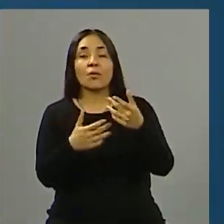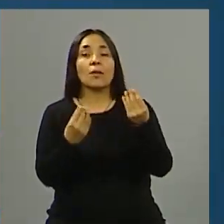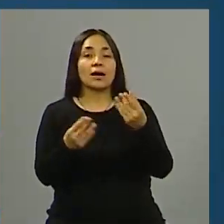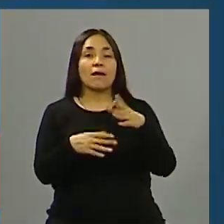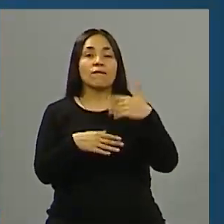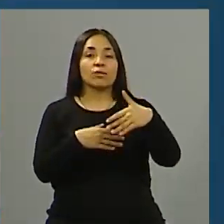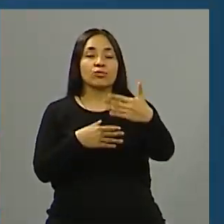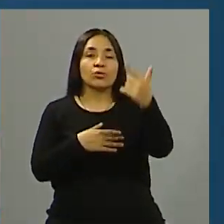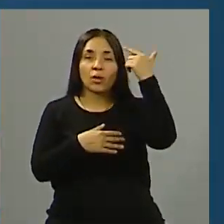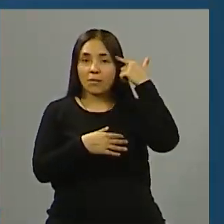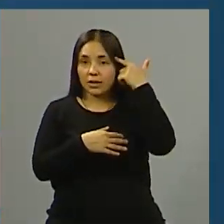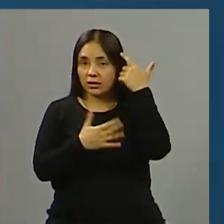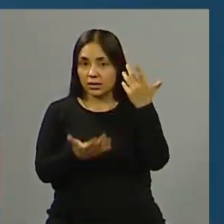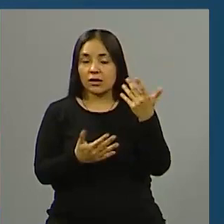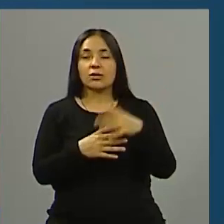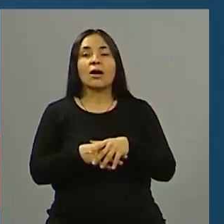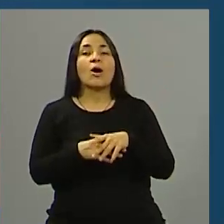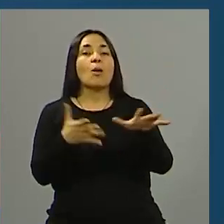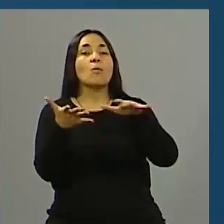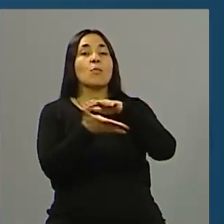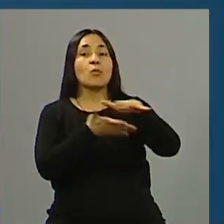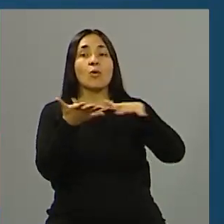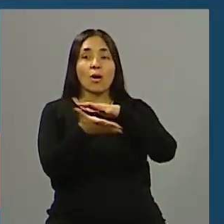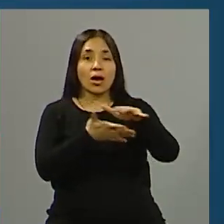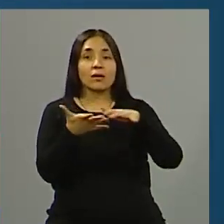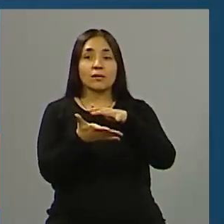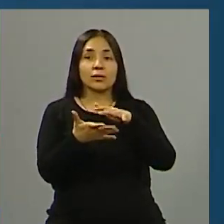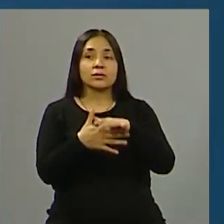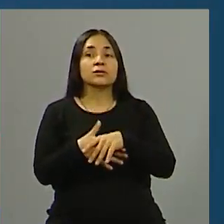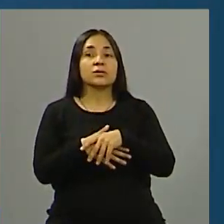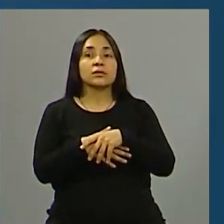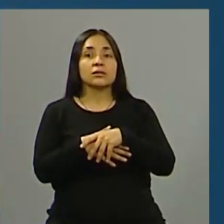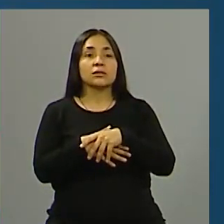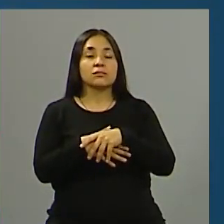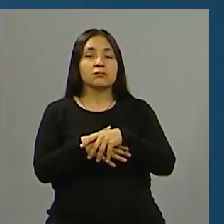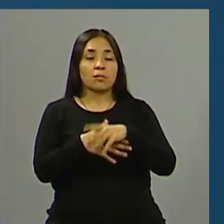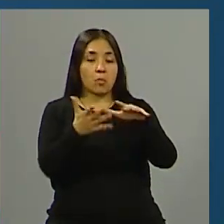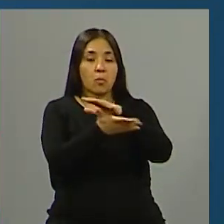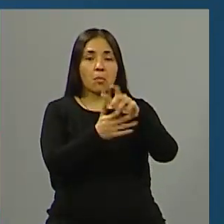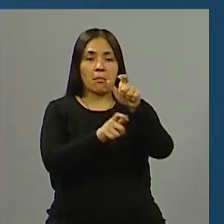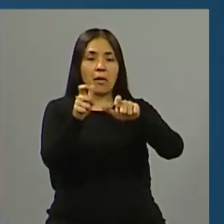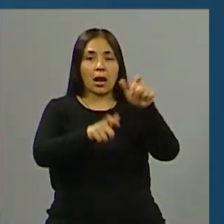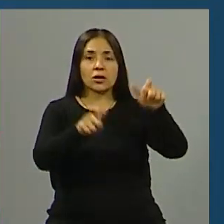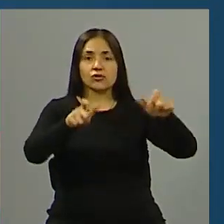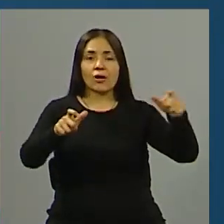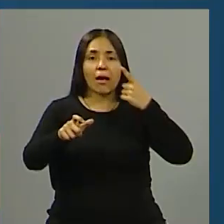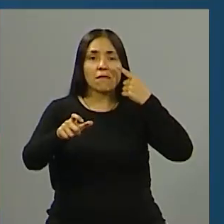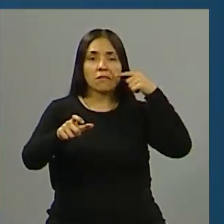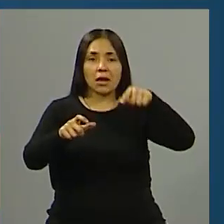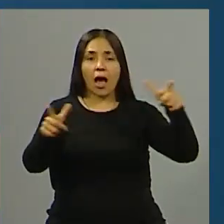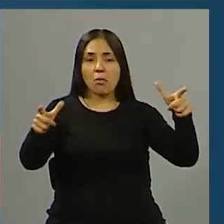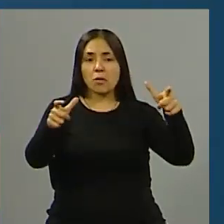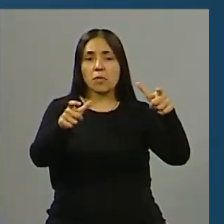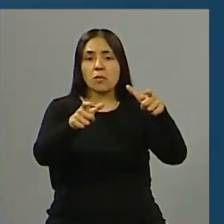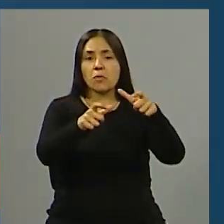futuro, digo, con esos pueblos que perdieron un montón de gente a partir de que el tren dejara de llegar,